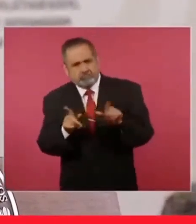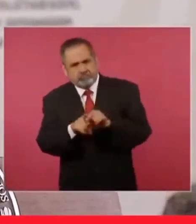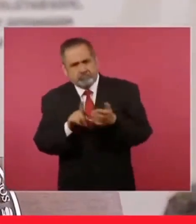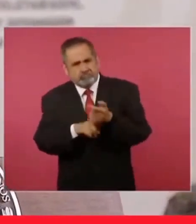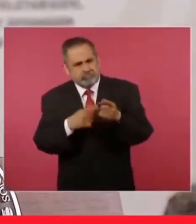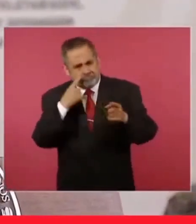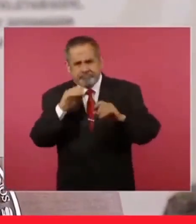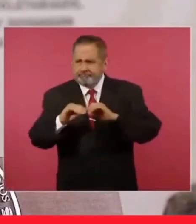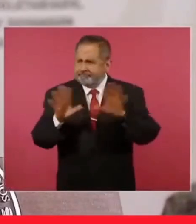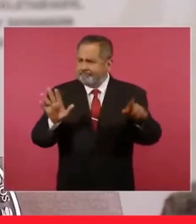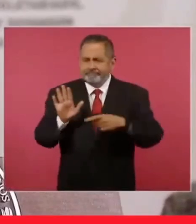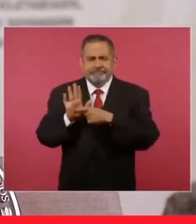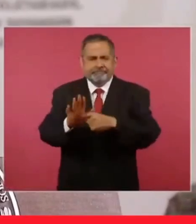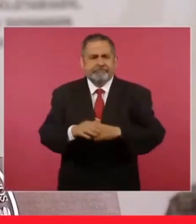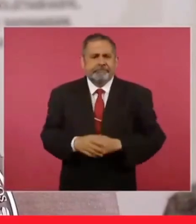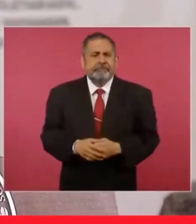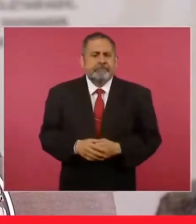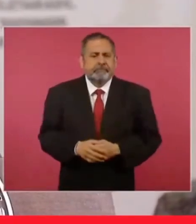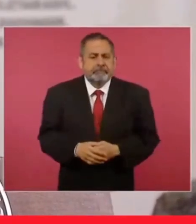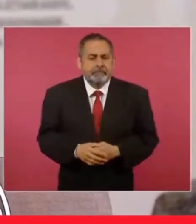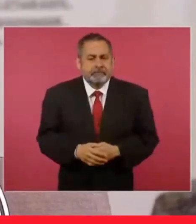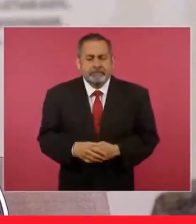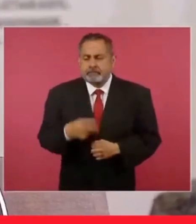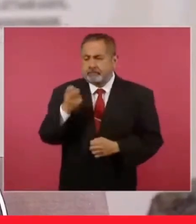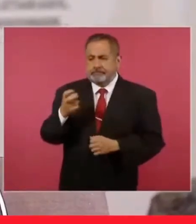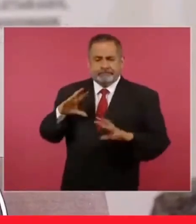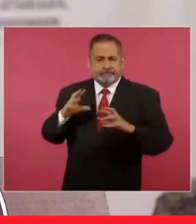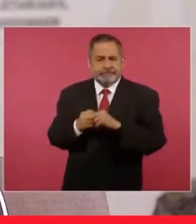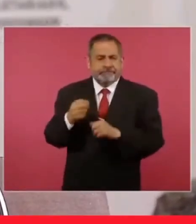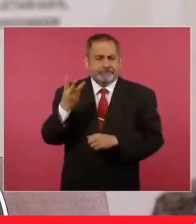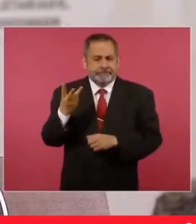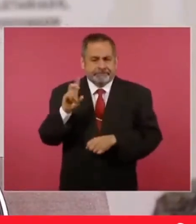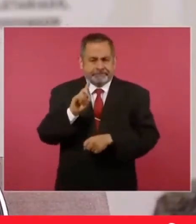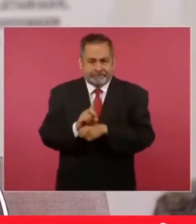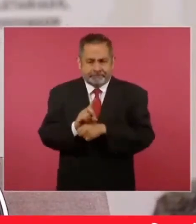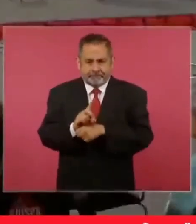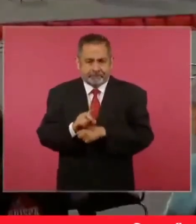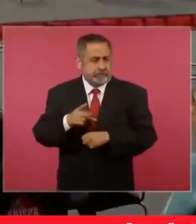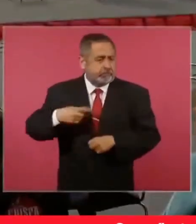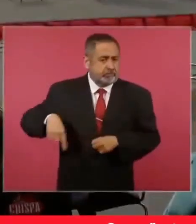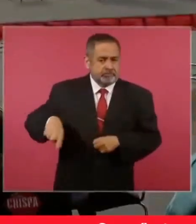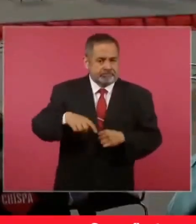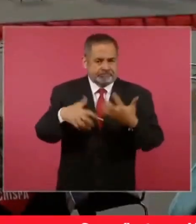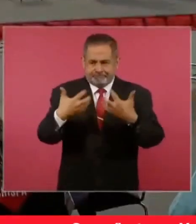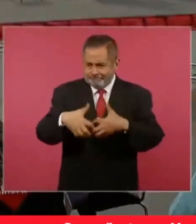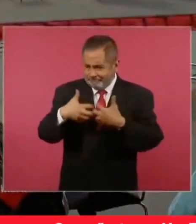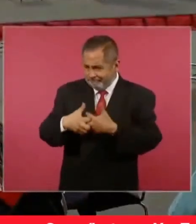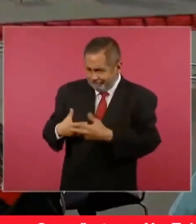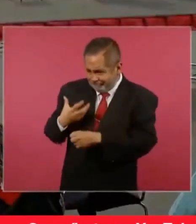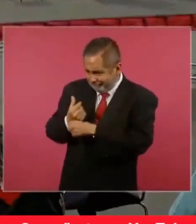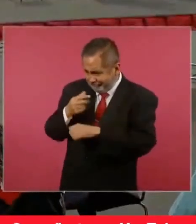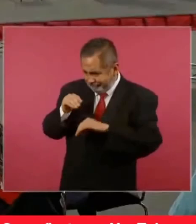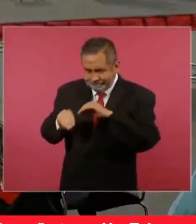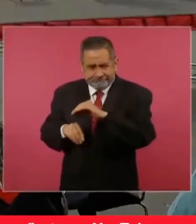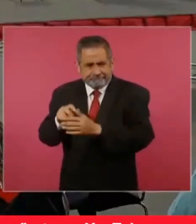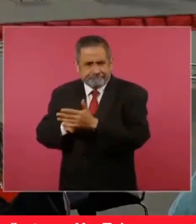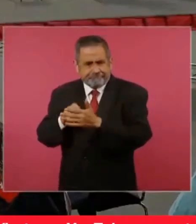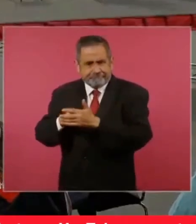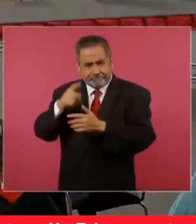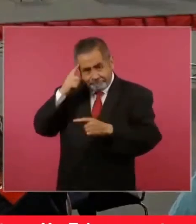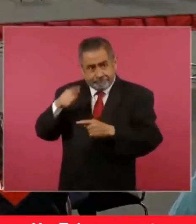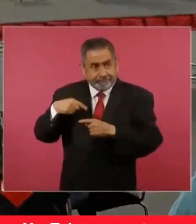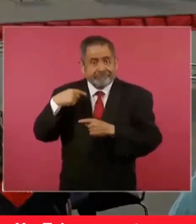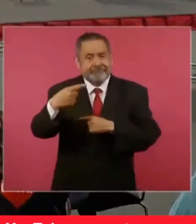sido claramente, ha atendido en esos 3 días las máquinas que estaban en mantenimiento para el